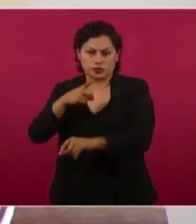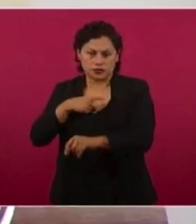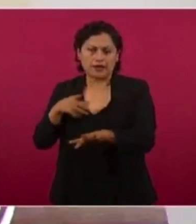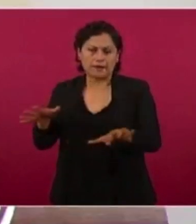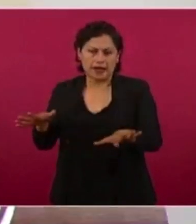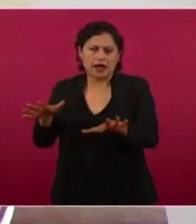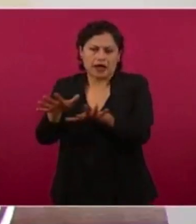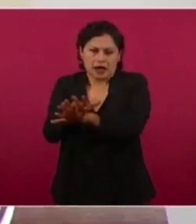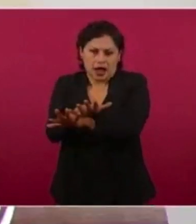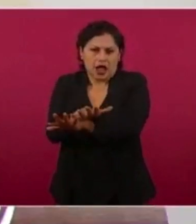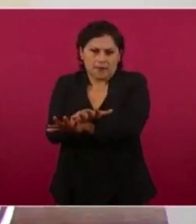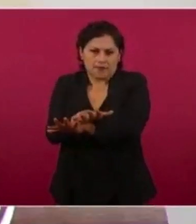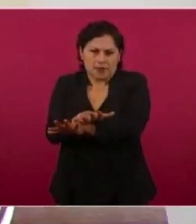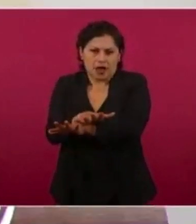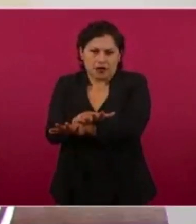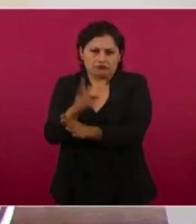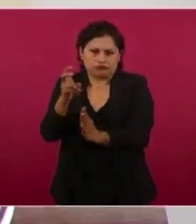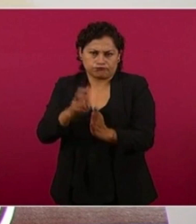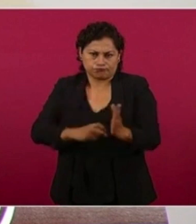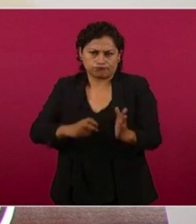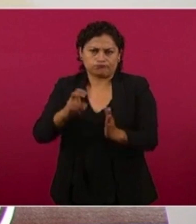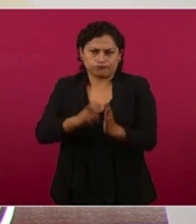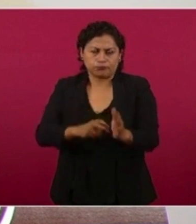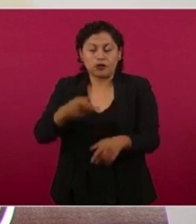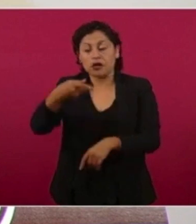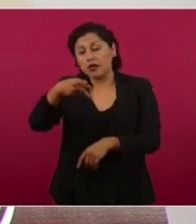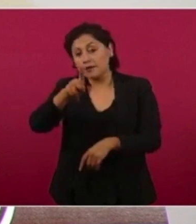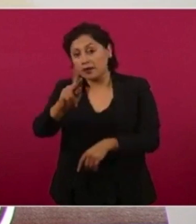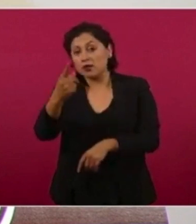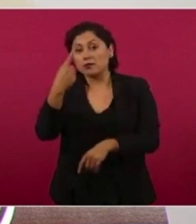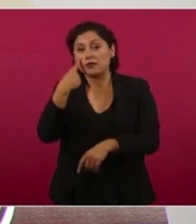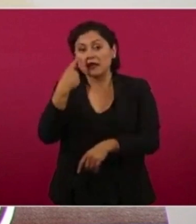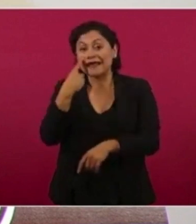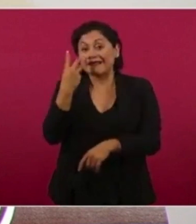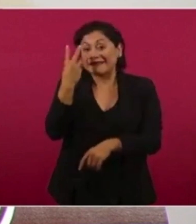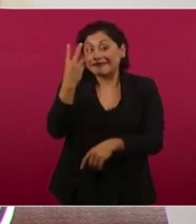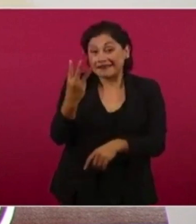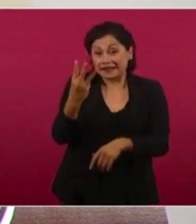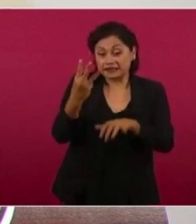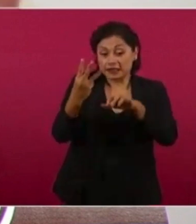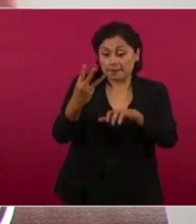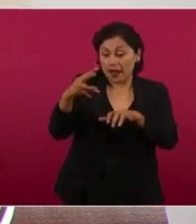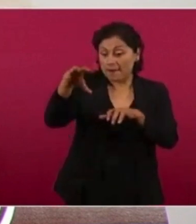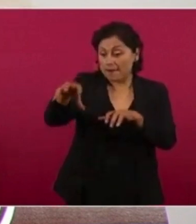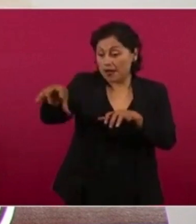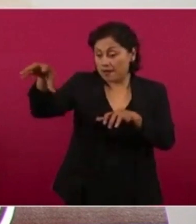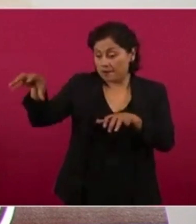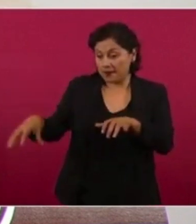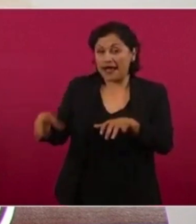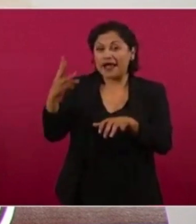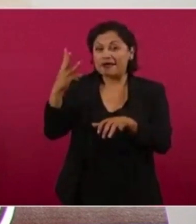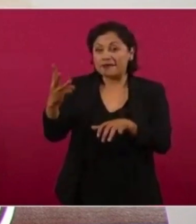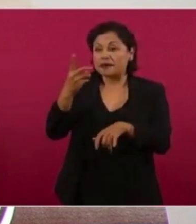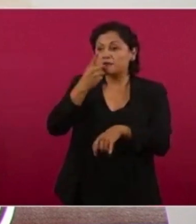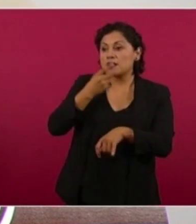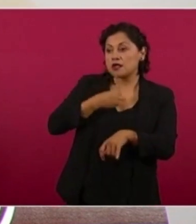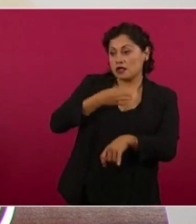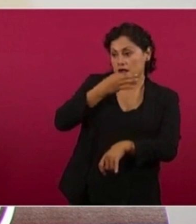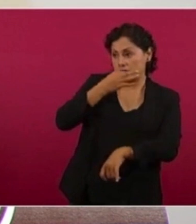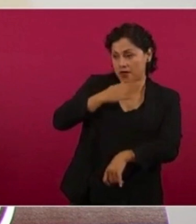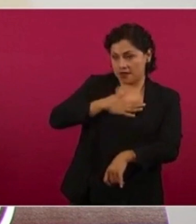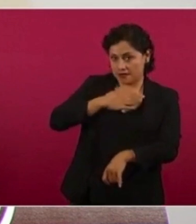lo pronto, en los tres tramos que nos han señalado, hemos establecido en dónde tenemos que